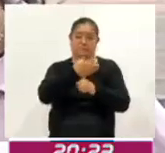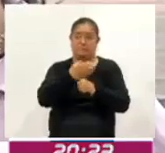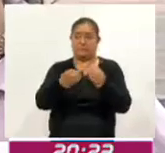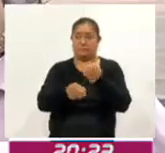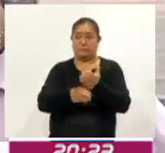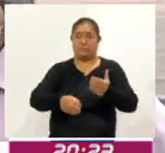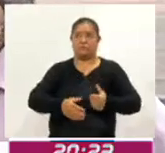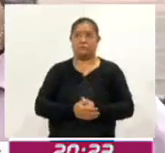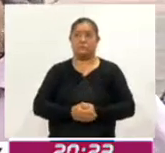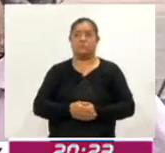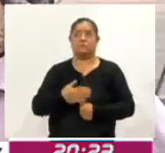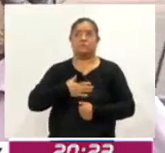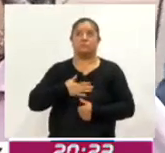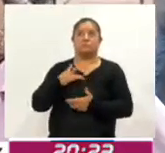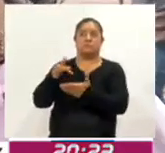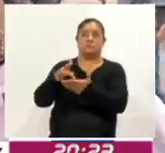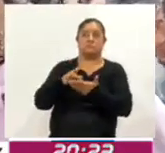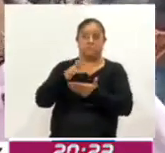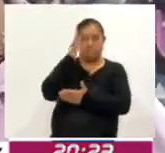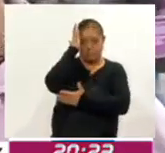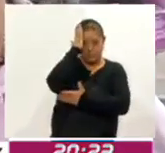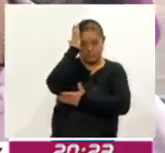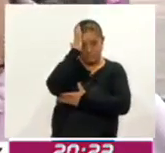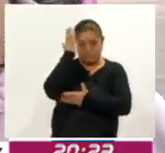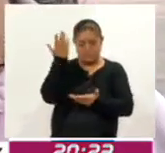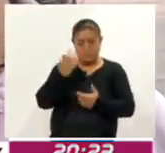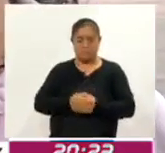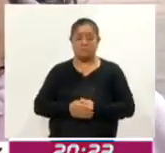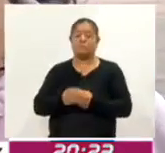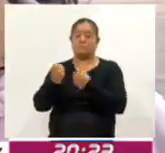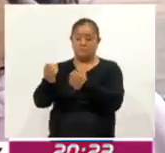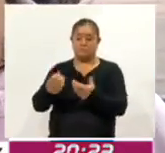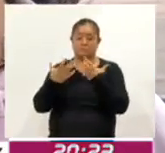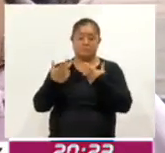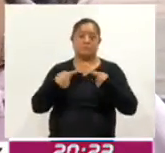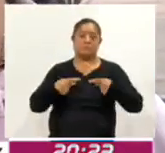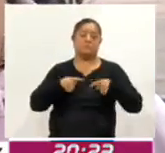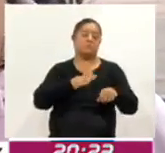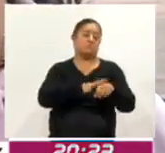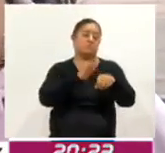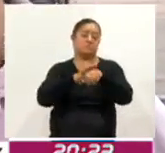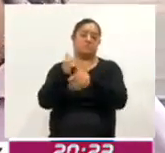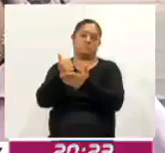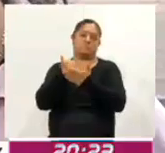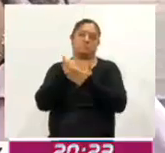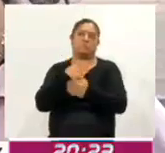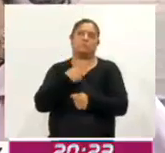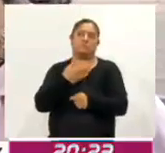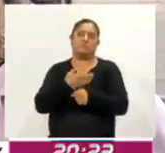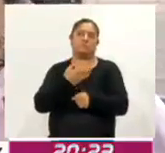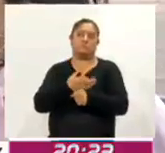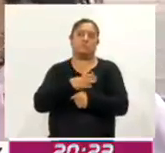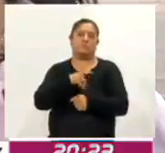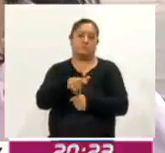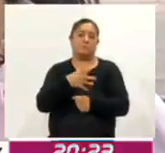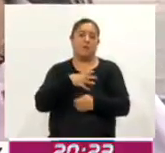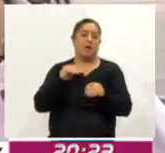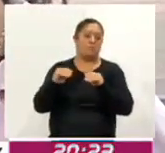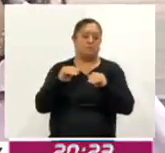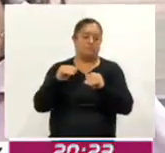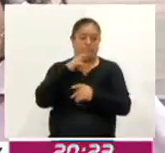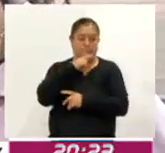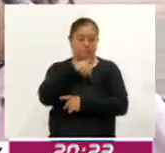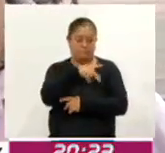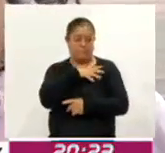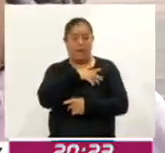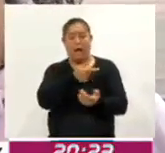y me apoya lo que es la patrona o me manda más gente para ayudarme porque pues ahorita sí vamos a estar movidos con lo del evento